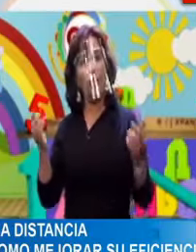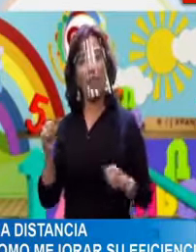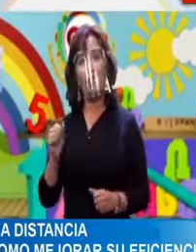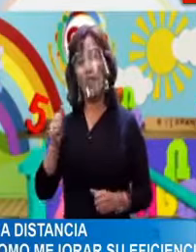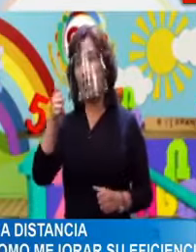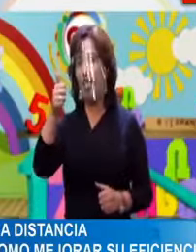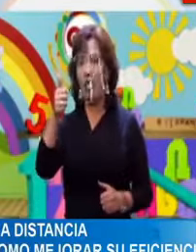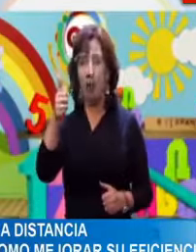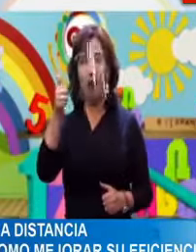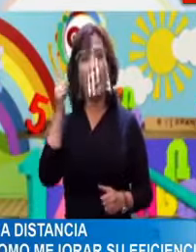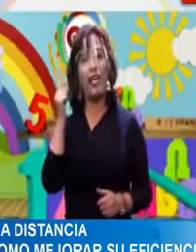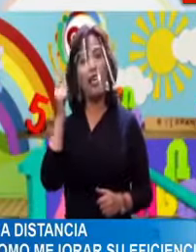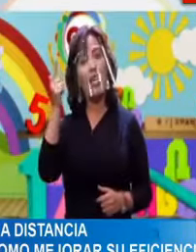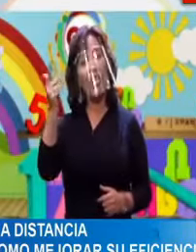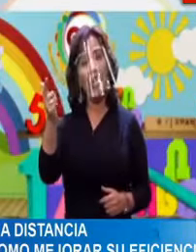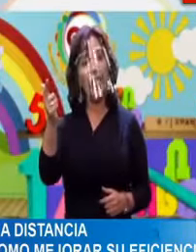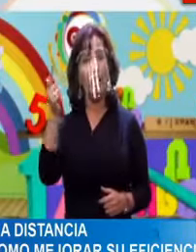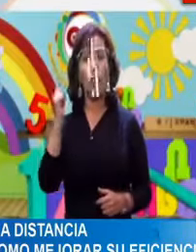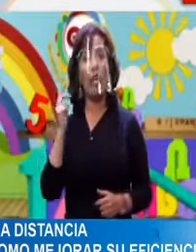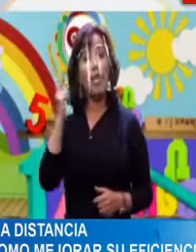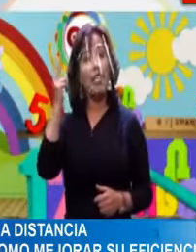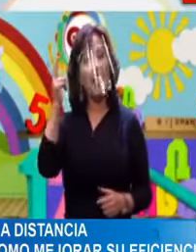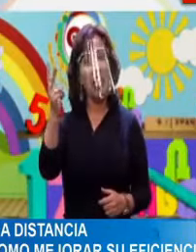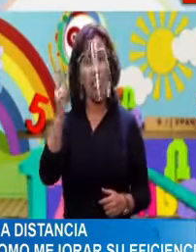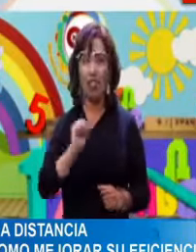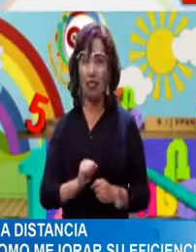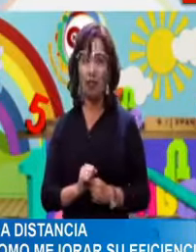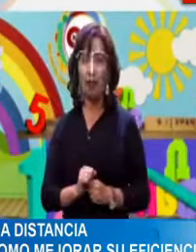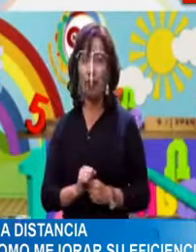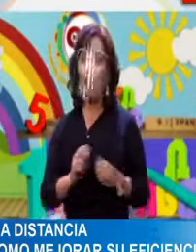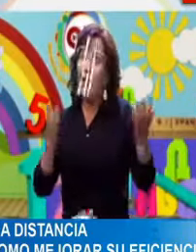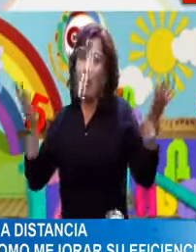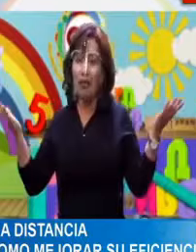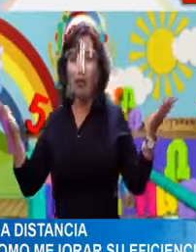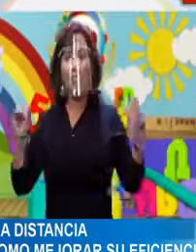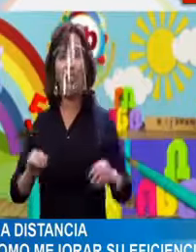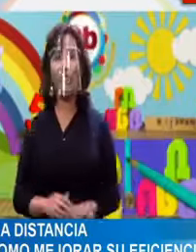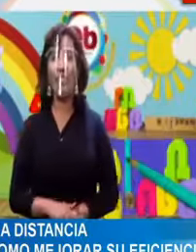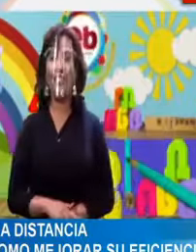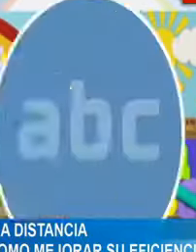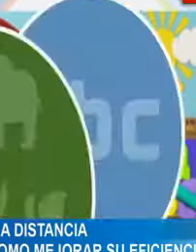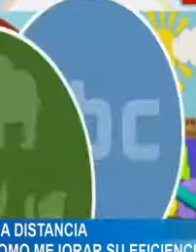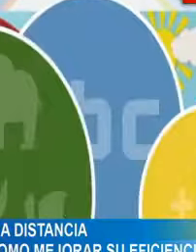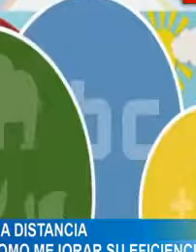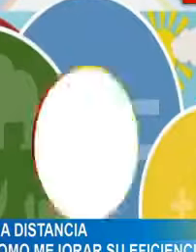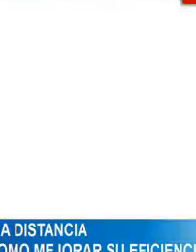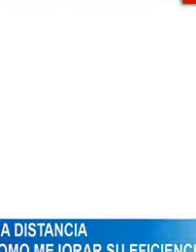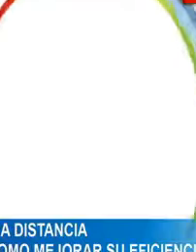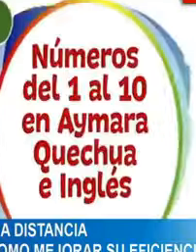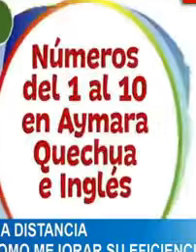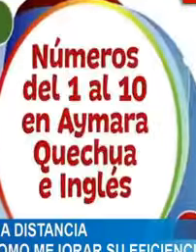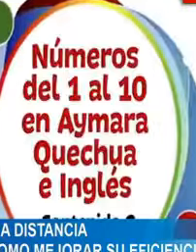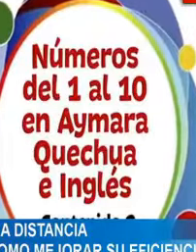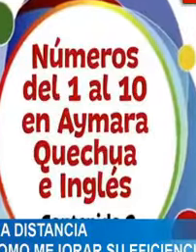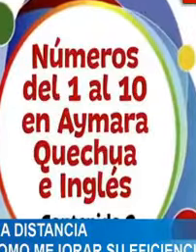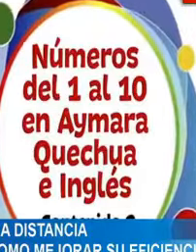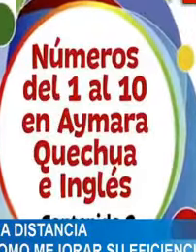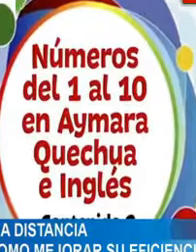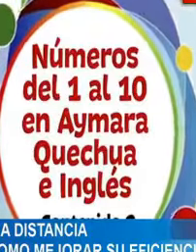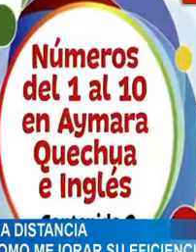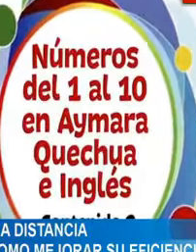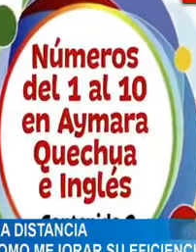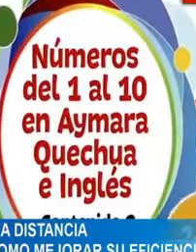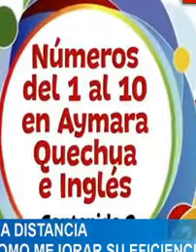hay que salir a trabajar y hay que hacer varias cosas, es mucho más complejo. Pero recordemos que nuestra primera